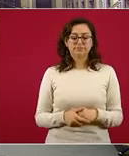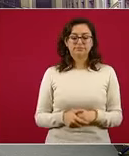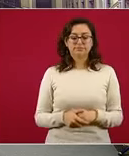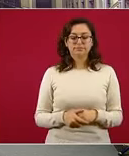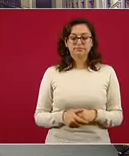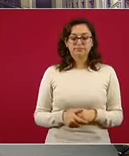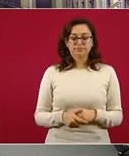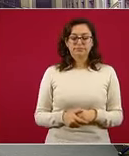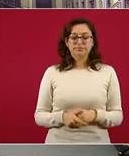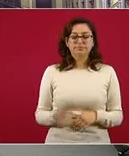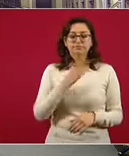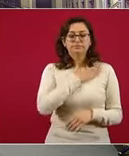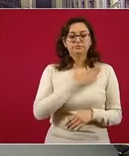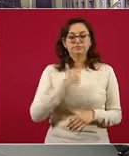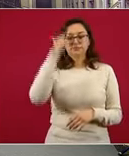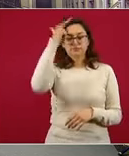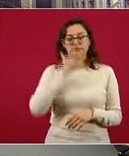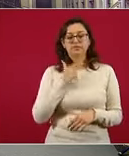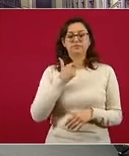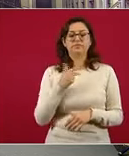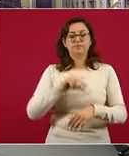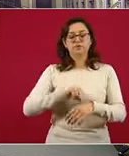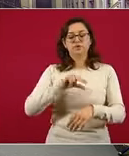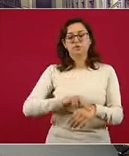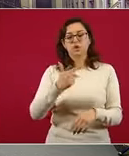Adelante. Muy buenas noches, doctor Gatell.